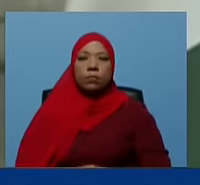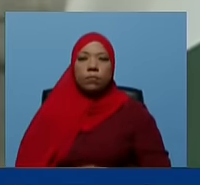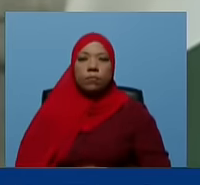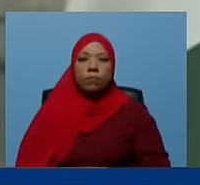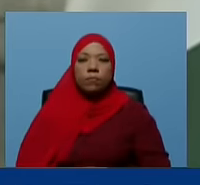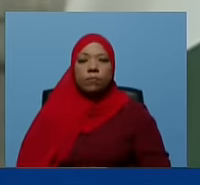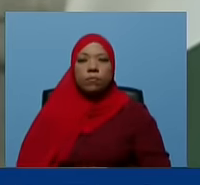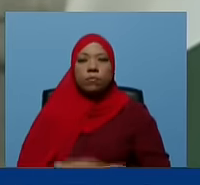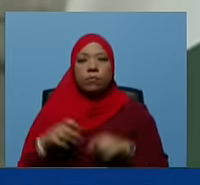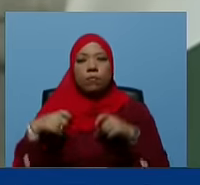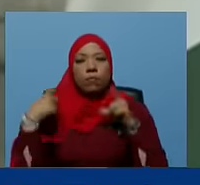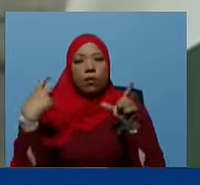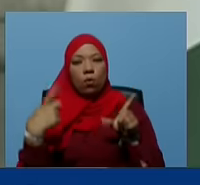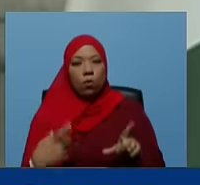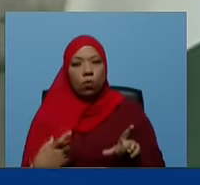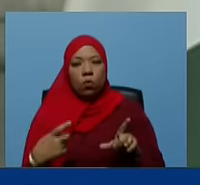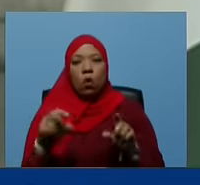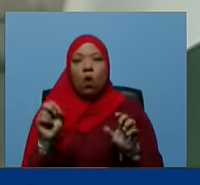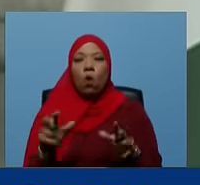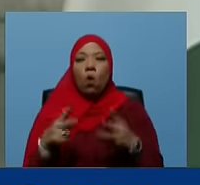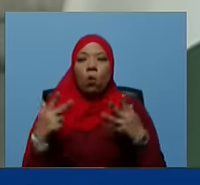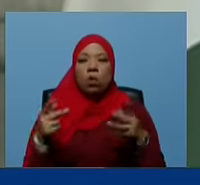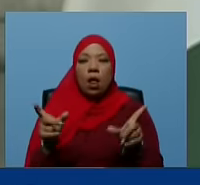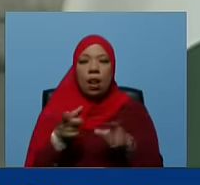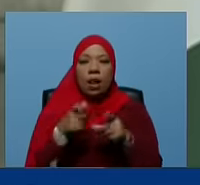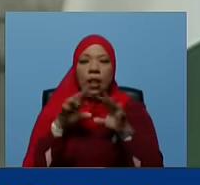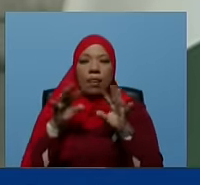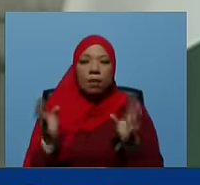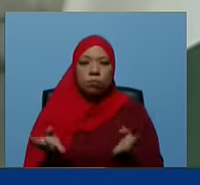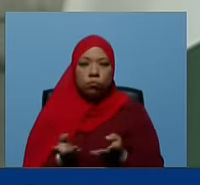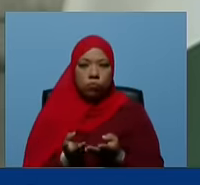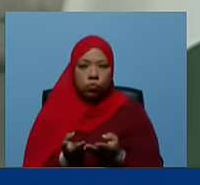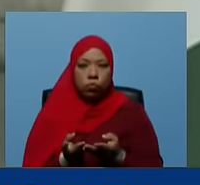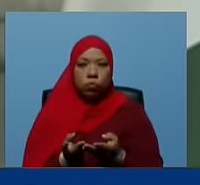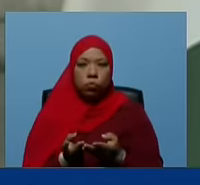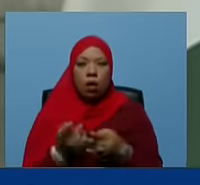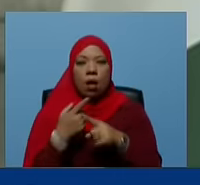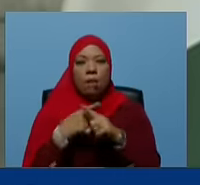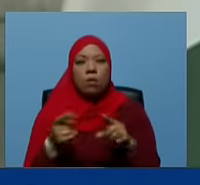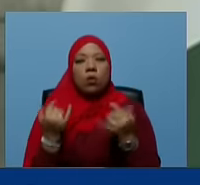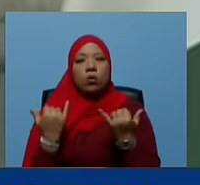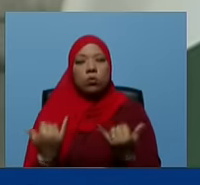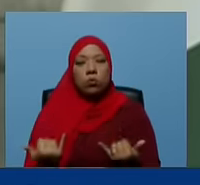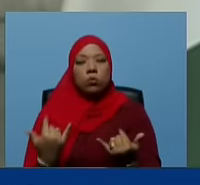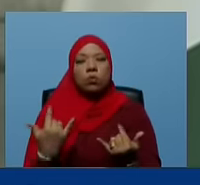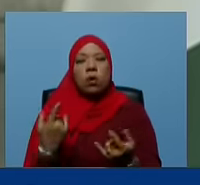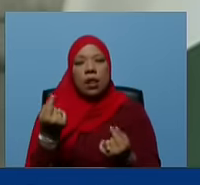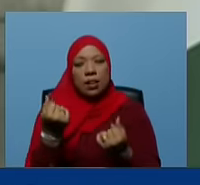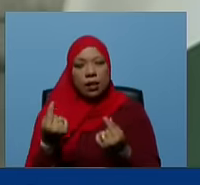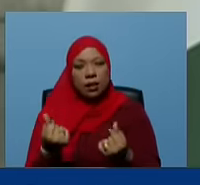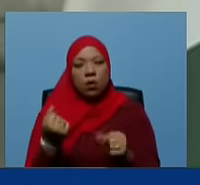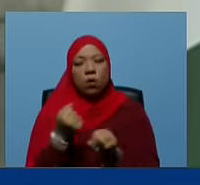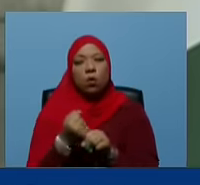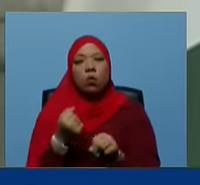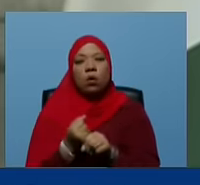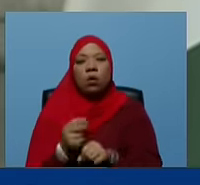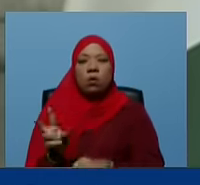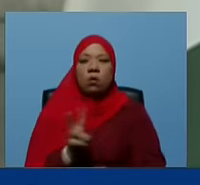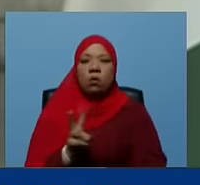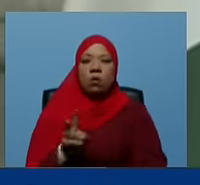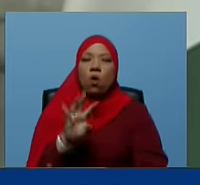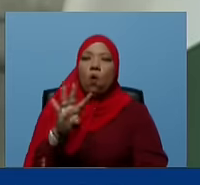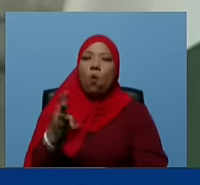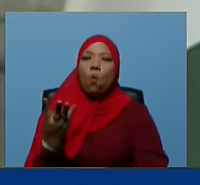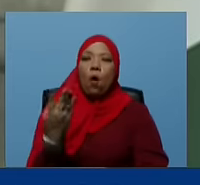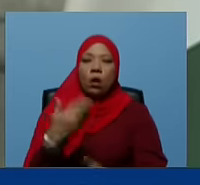Tenemos certificada la octava reserva de gas del mundo, pero ya con estas inversiones debemos llegar a la